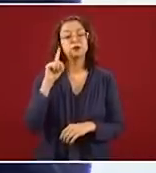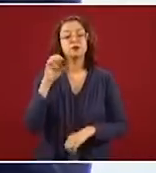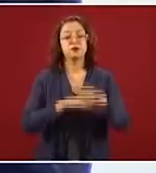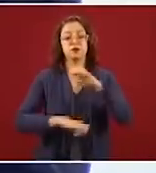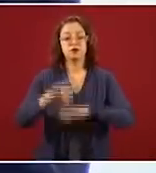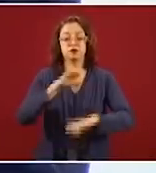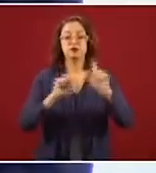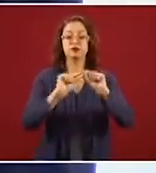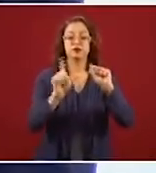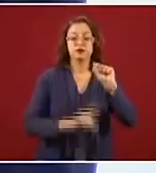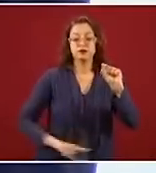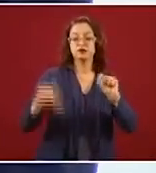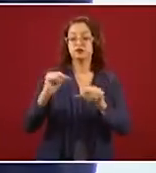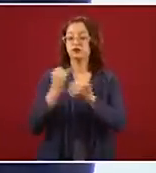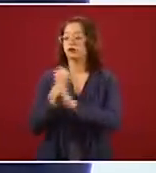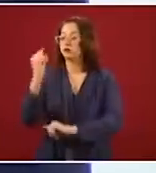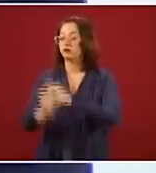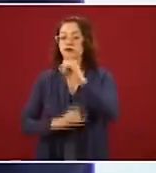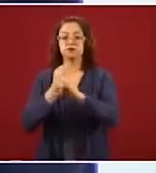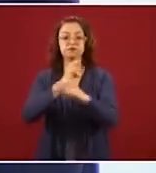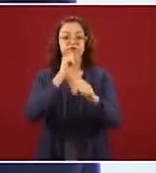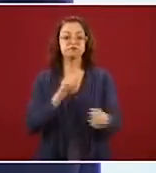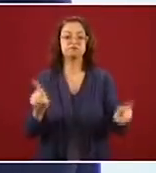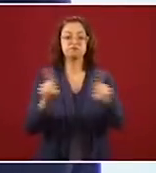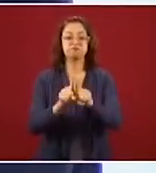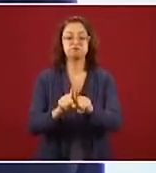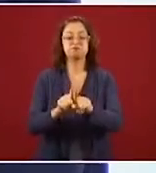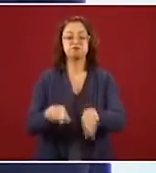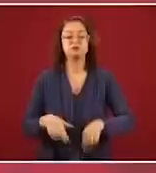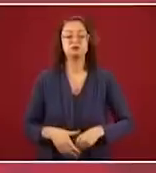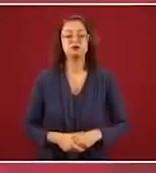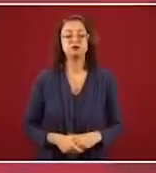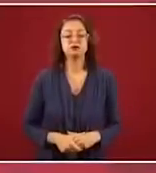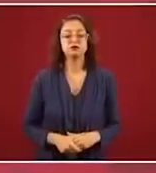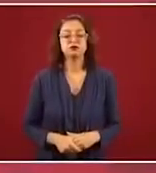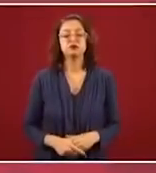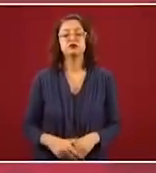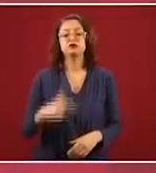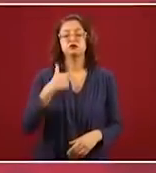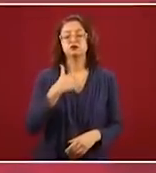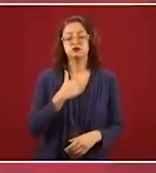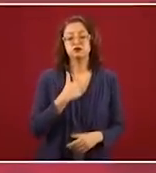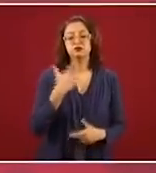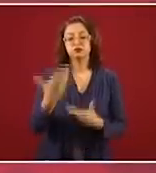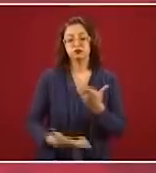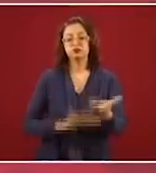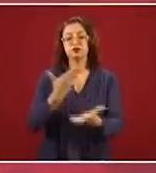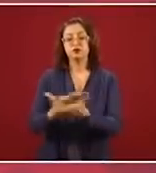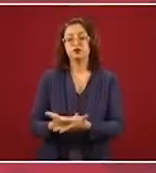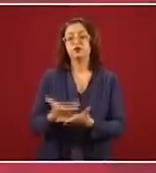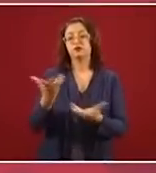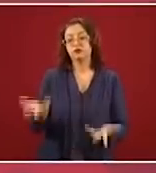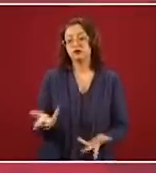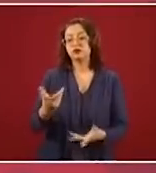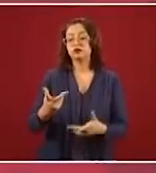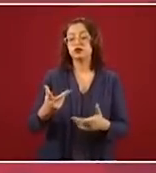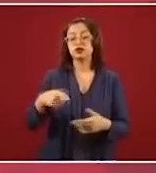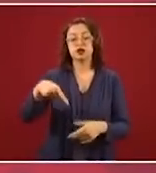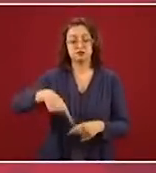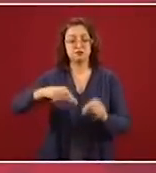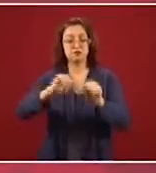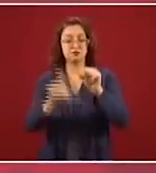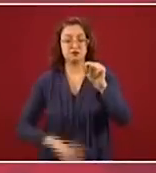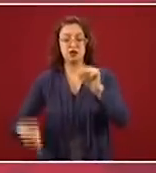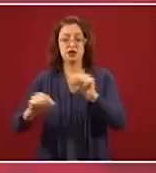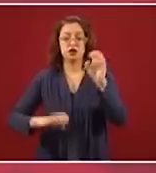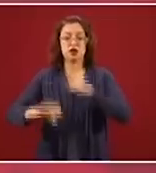internacionales. Estoy pidiéndole a los empresarios nacionales y desde luego también a